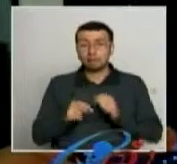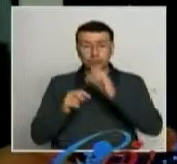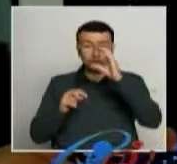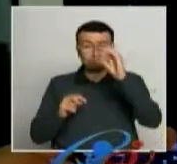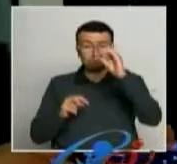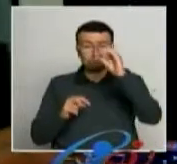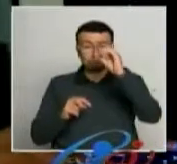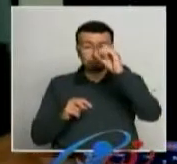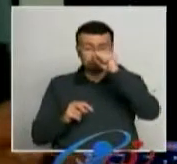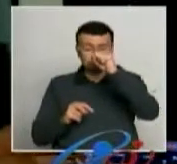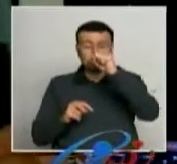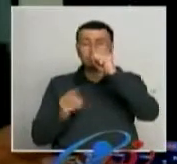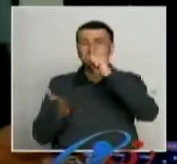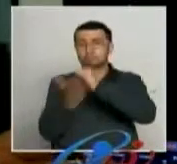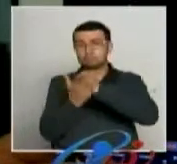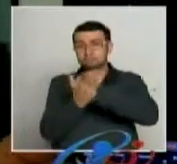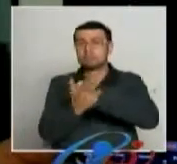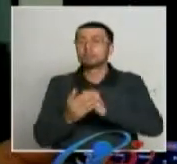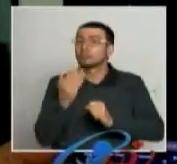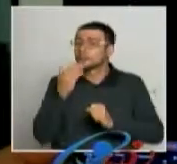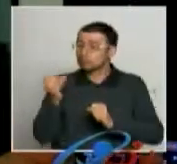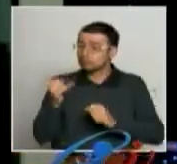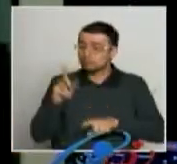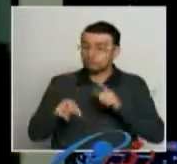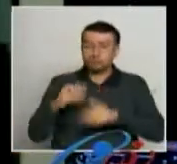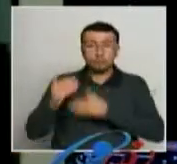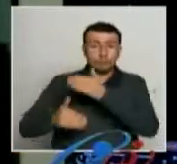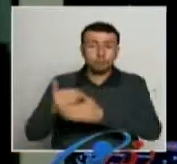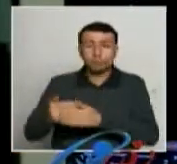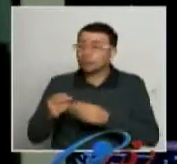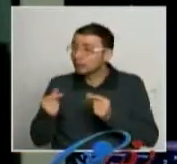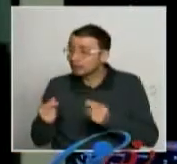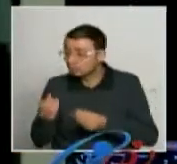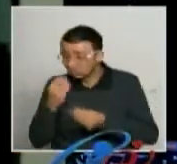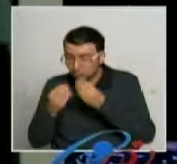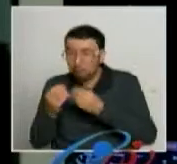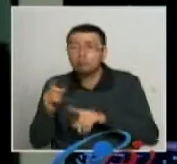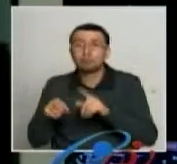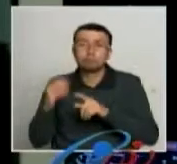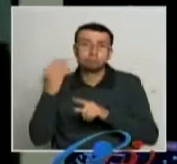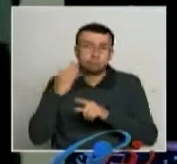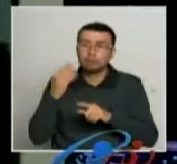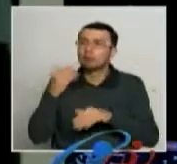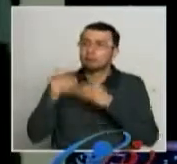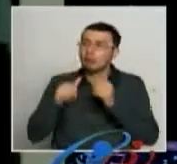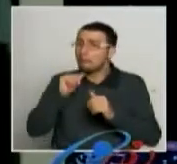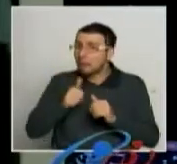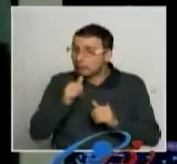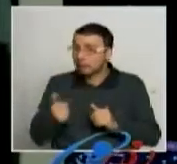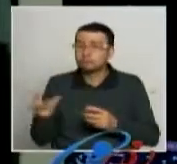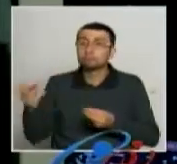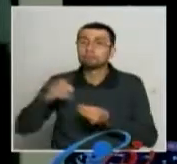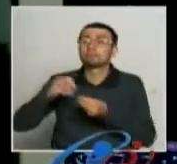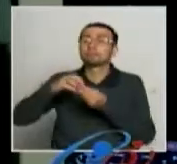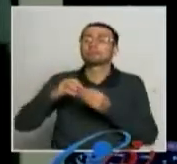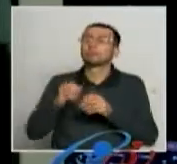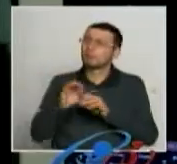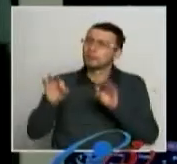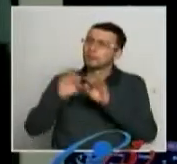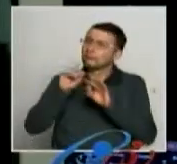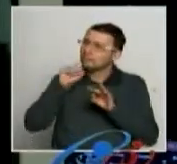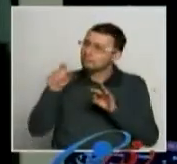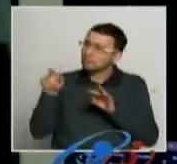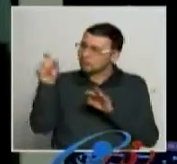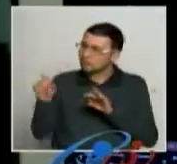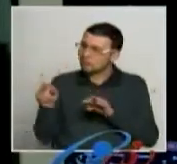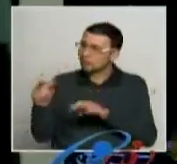parte de la historia clínica, porque hay procesos hay algunas entidades que aceleran el proceso de arteriosclerosis. Por eso es importante preguntarle al paciente